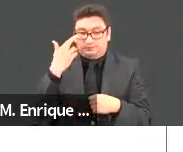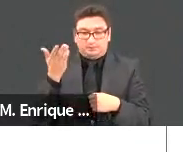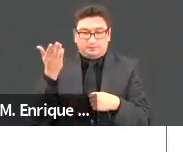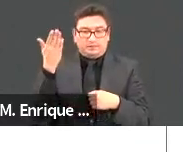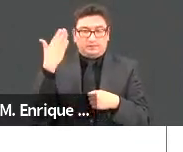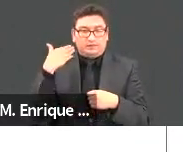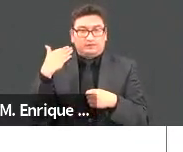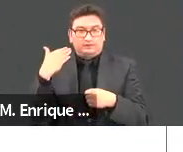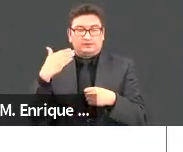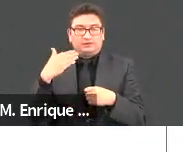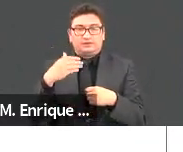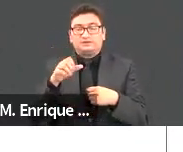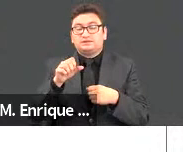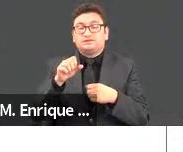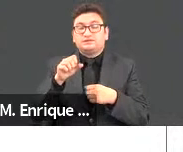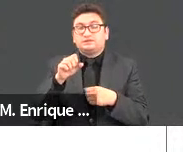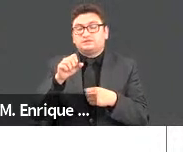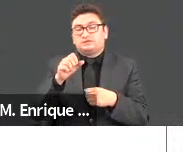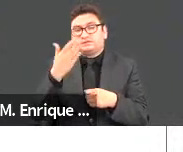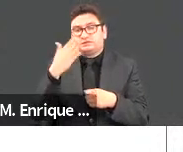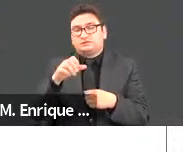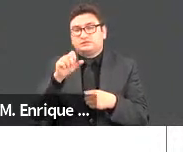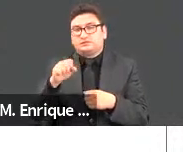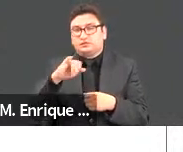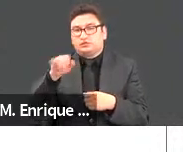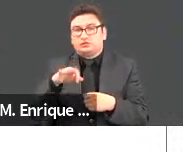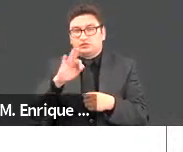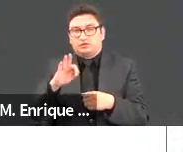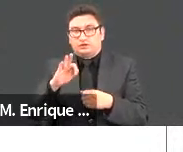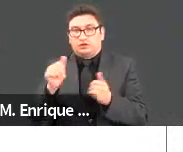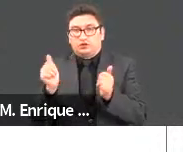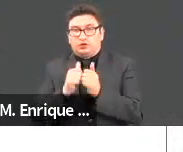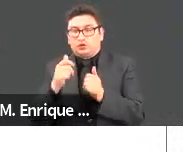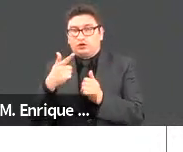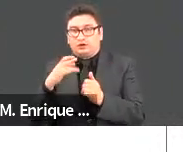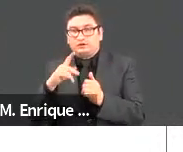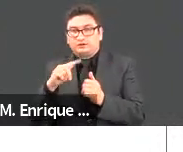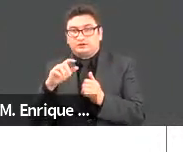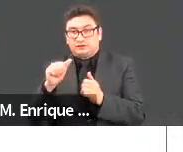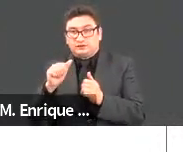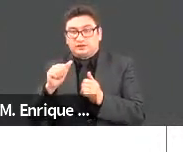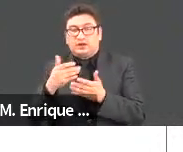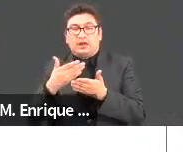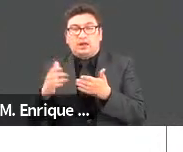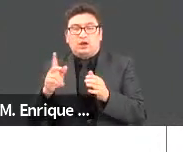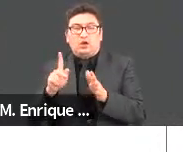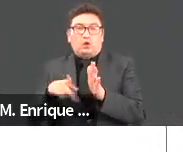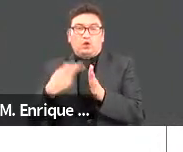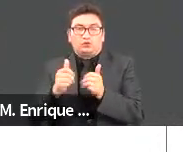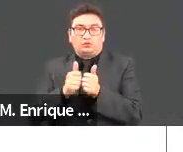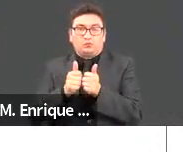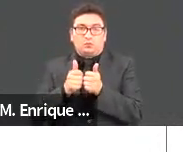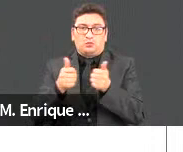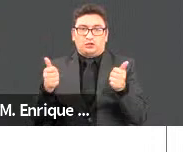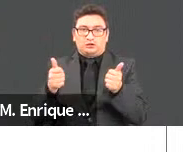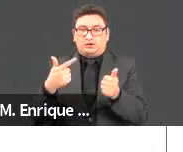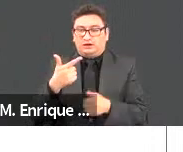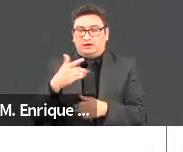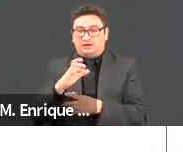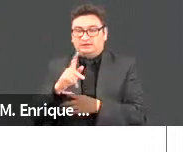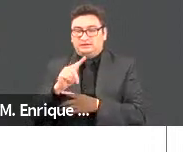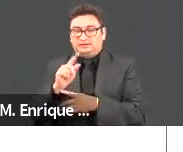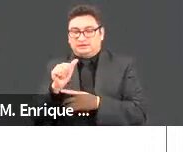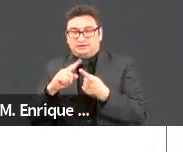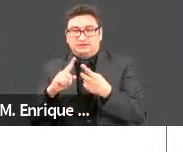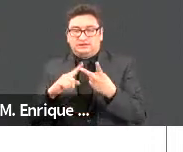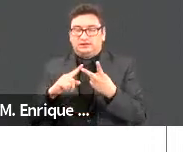el semanario junto con la Gaceta en una sola publicación? Bueno, aquí se da la separación nuevamente de la Gaceta y